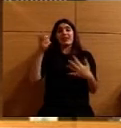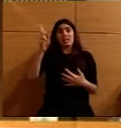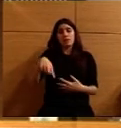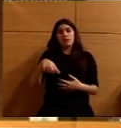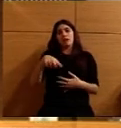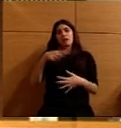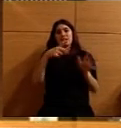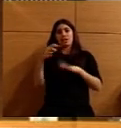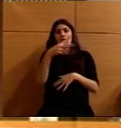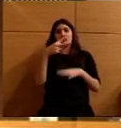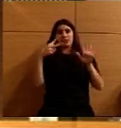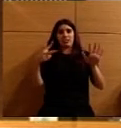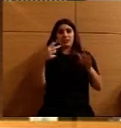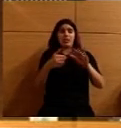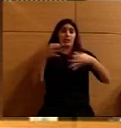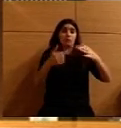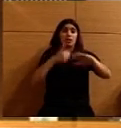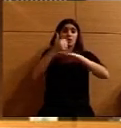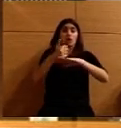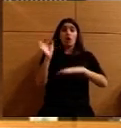1993/10627 del Tribunal Supremo, o la sentencia